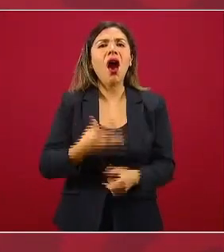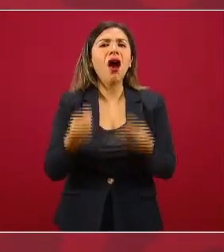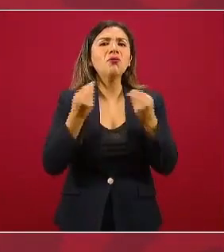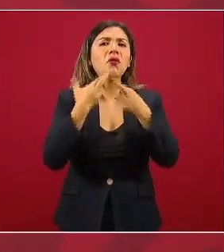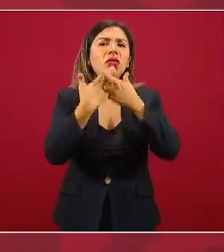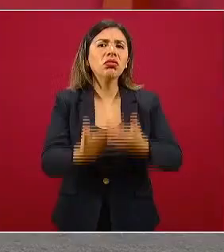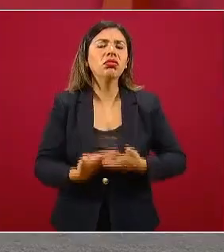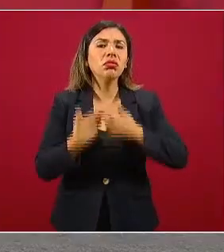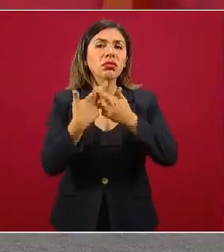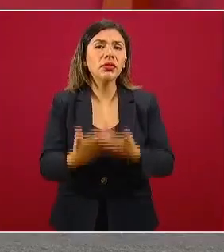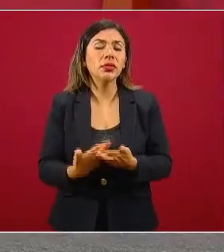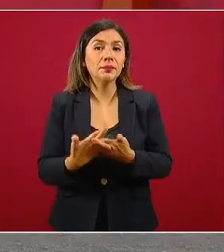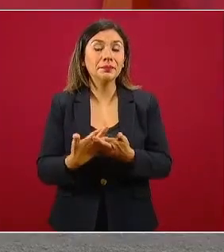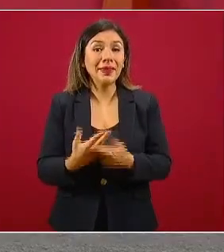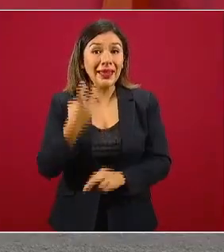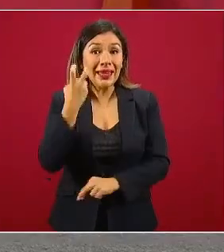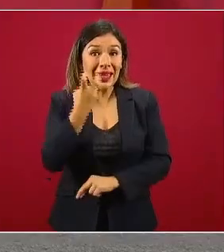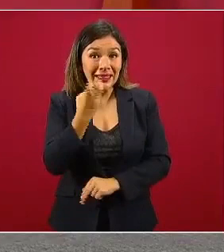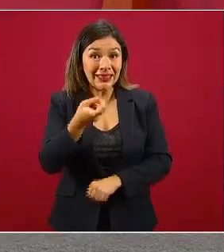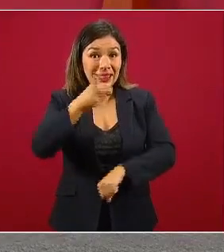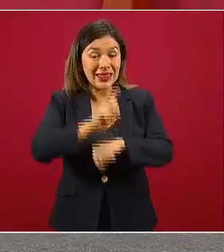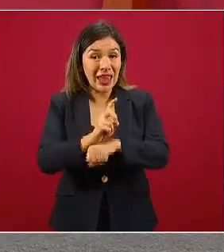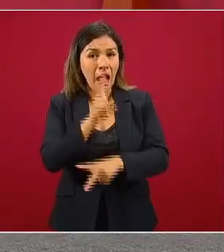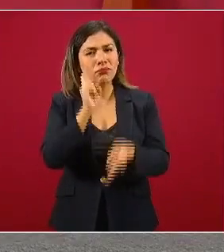Entonces, en esa plática,